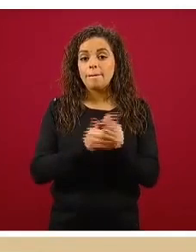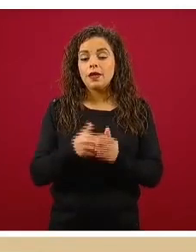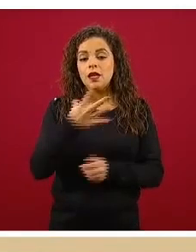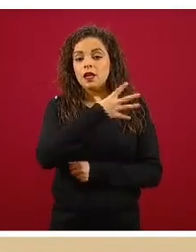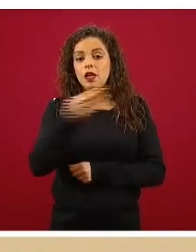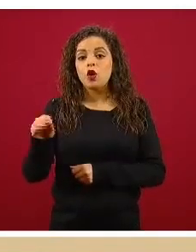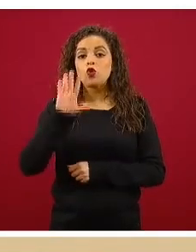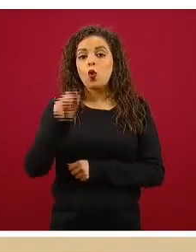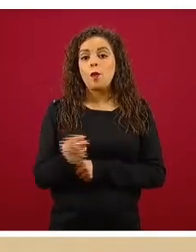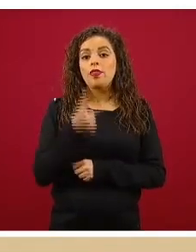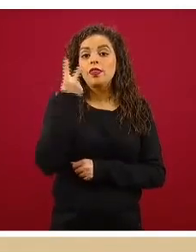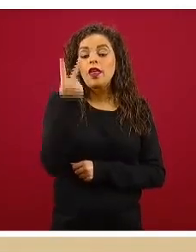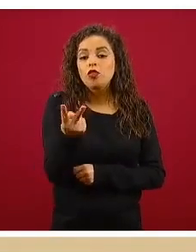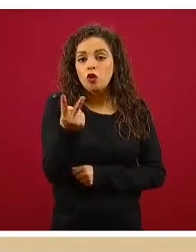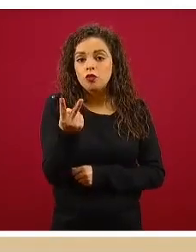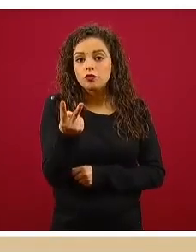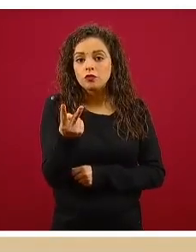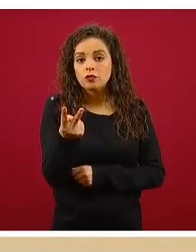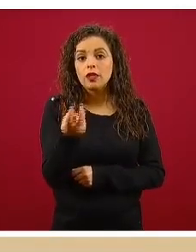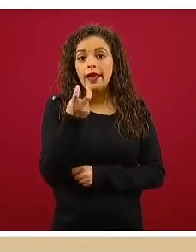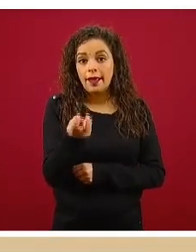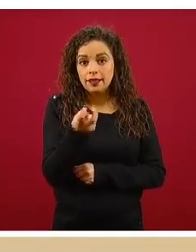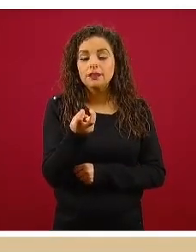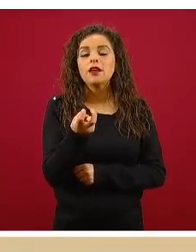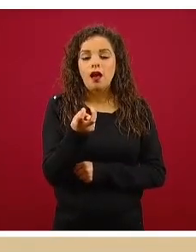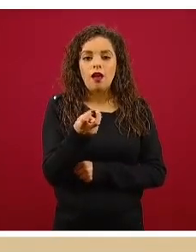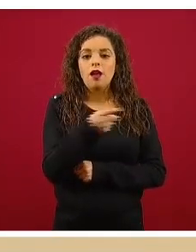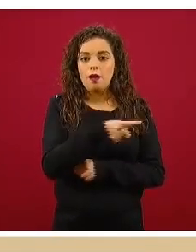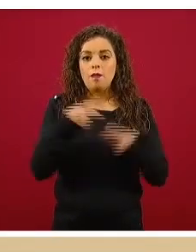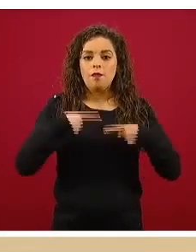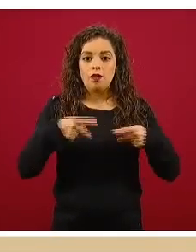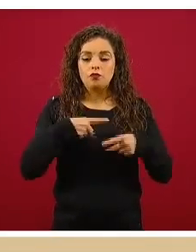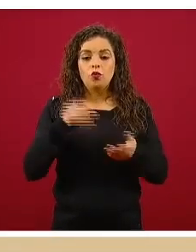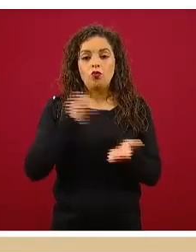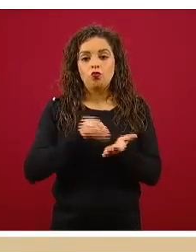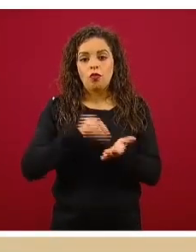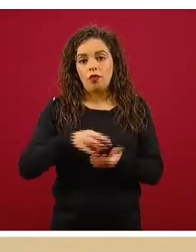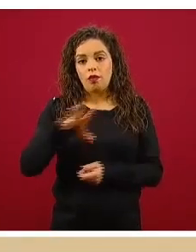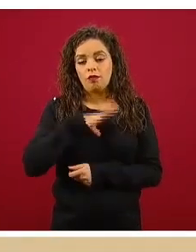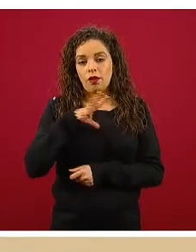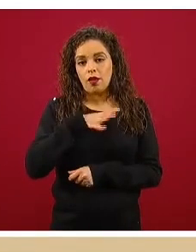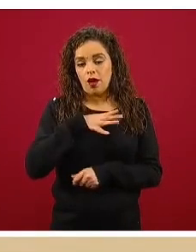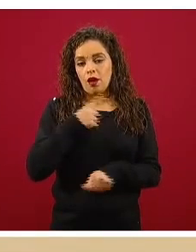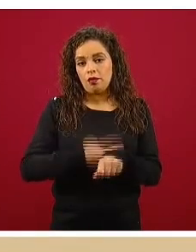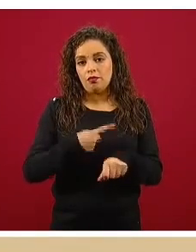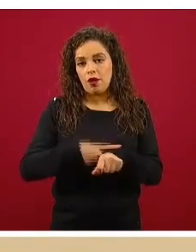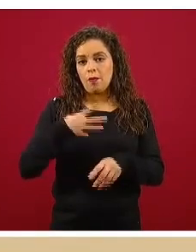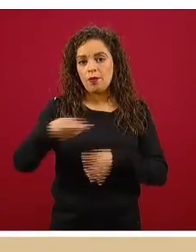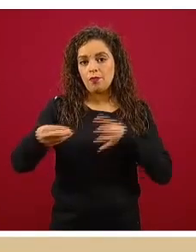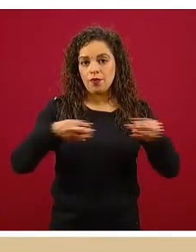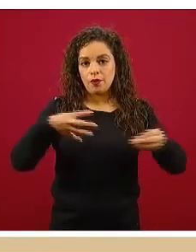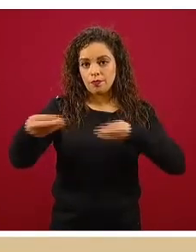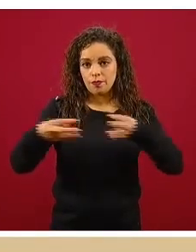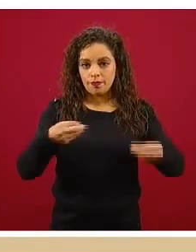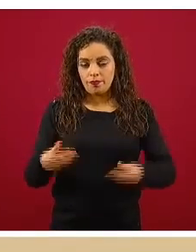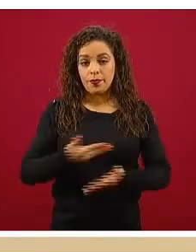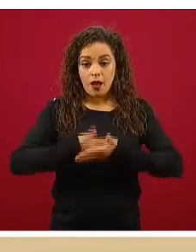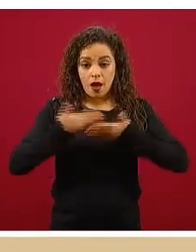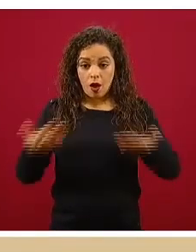15.592 casos son los que conforman la epidemia activa en México. Así también, lamentablemente, hasta el momento han